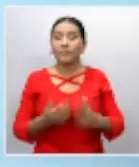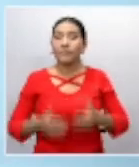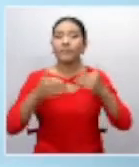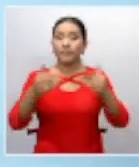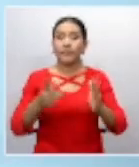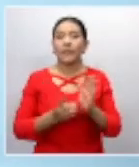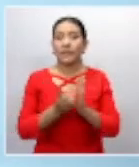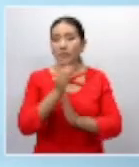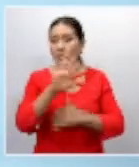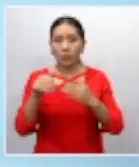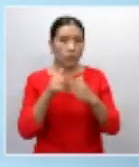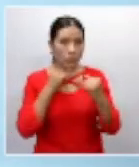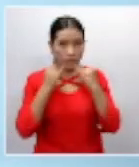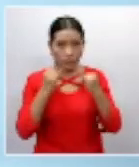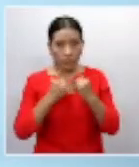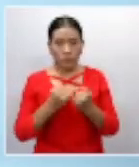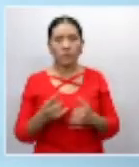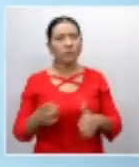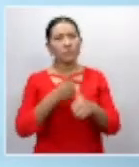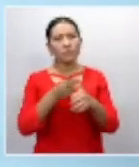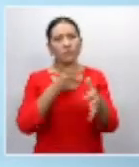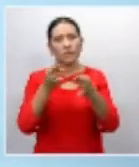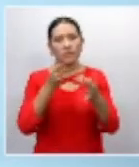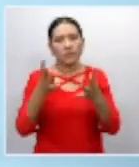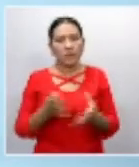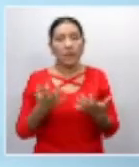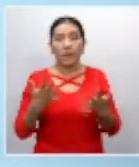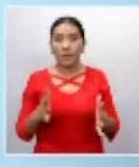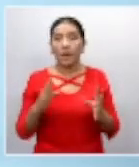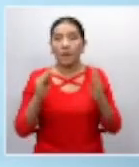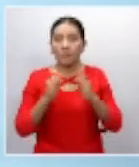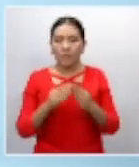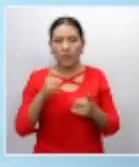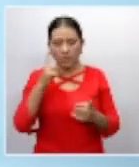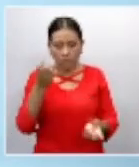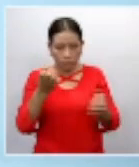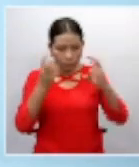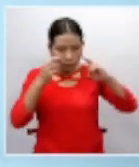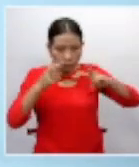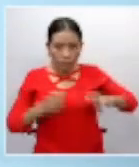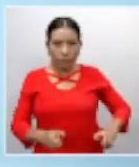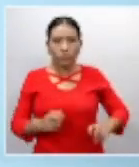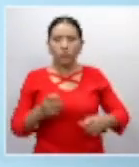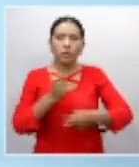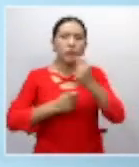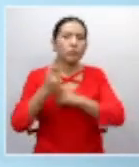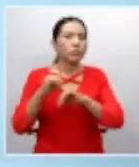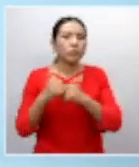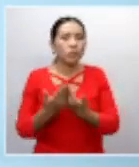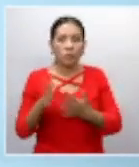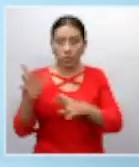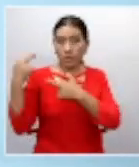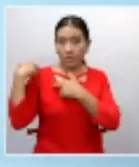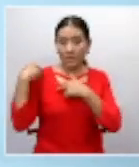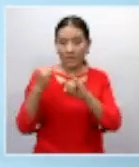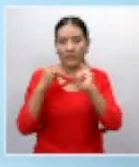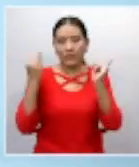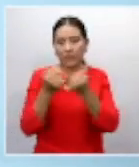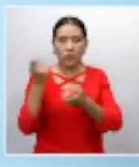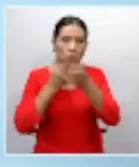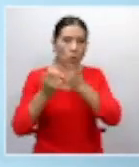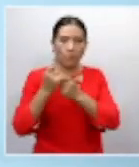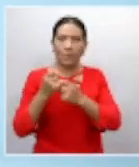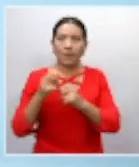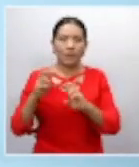desarrollo de las informaciones y le contamos que de acuerdo al balance comercial presentado por el Instituto Boliviano de Comercio Exterior, este año